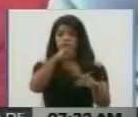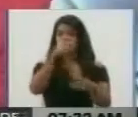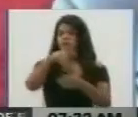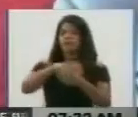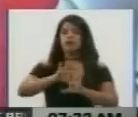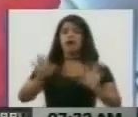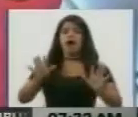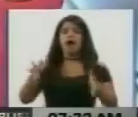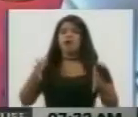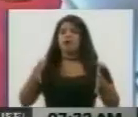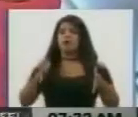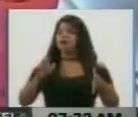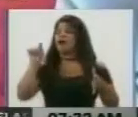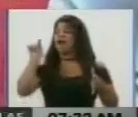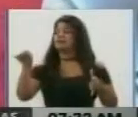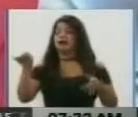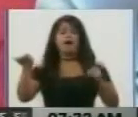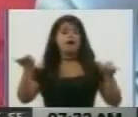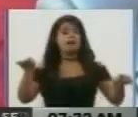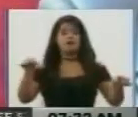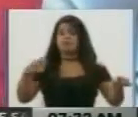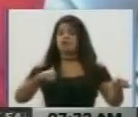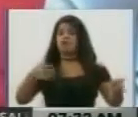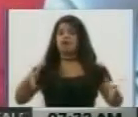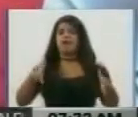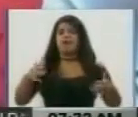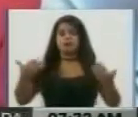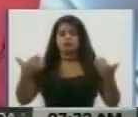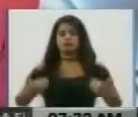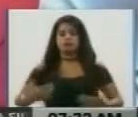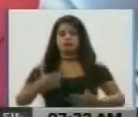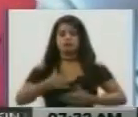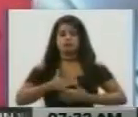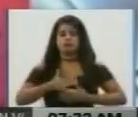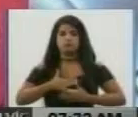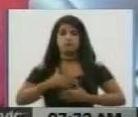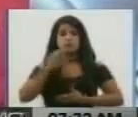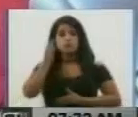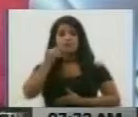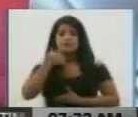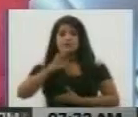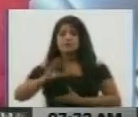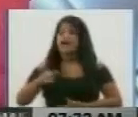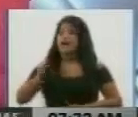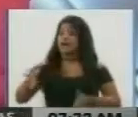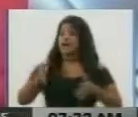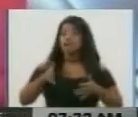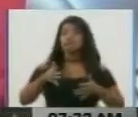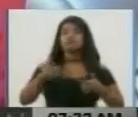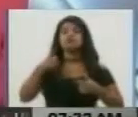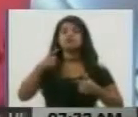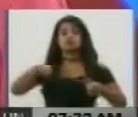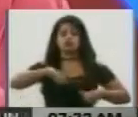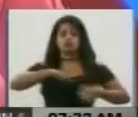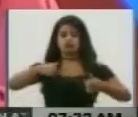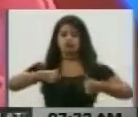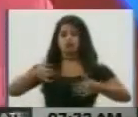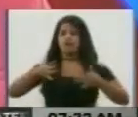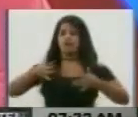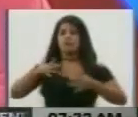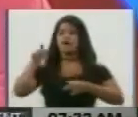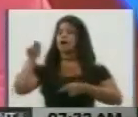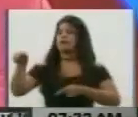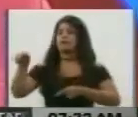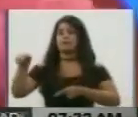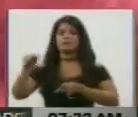ganamos en tal sitio. O sea, ella misma se asume que está participando activamente en los procesos políticos de nuestros países. Esa es la perspectiva